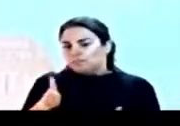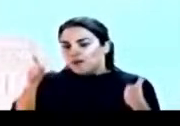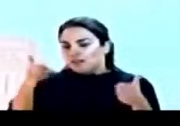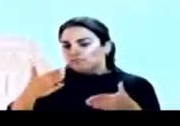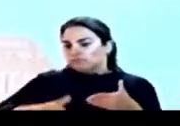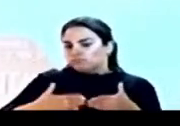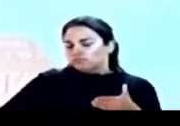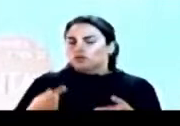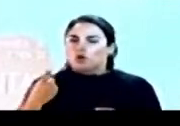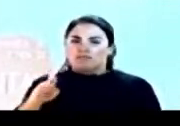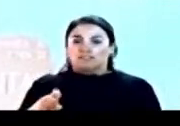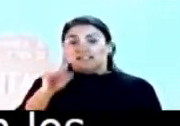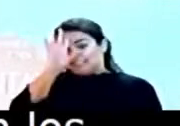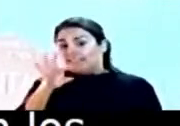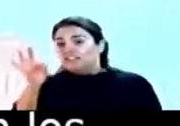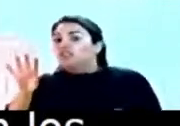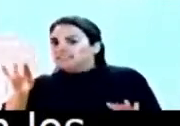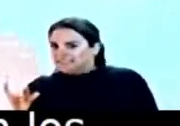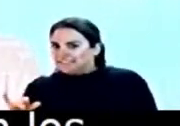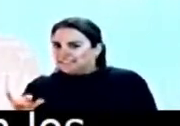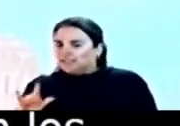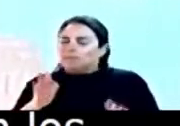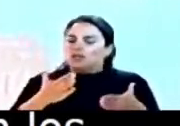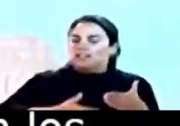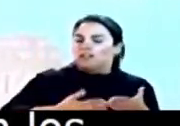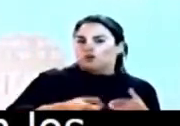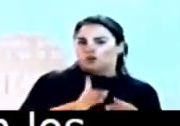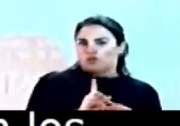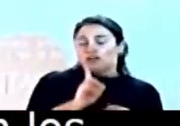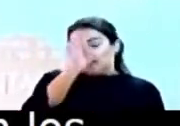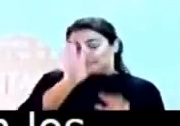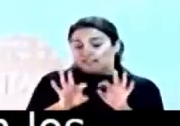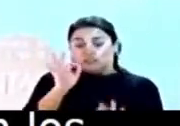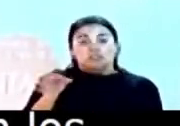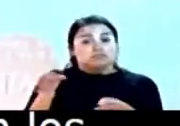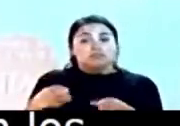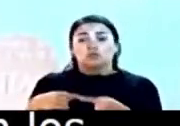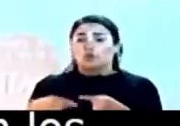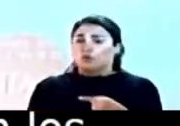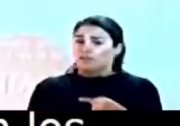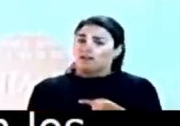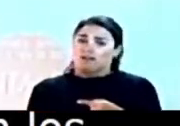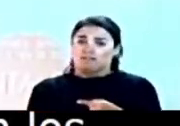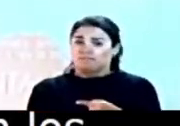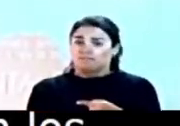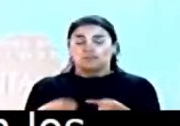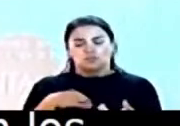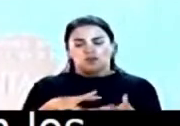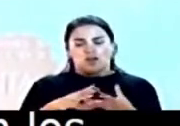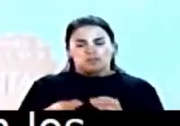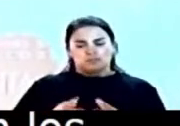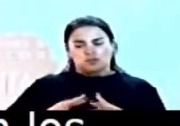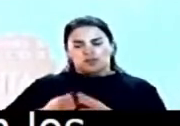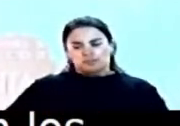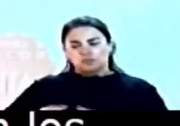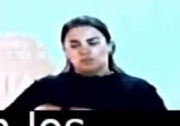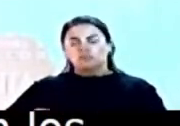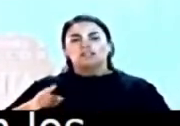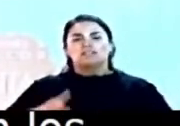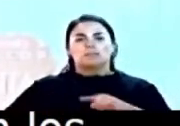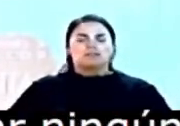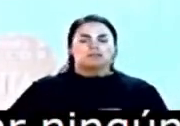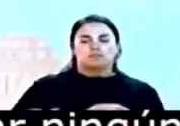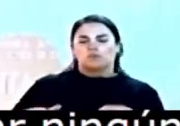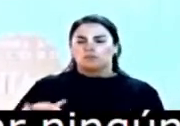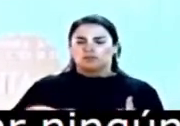restricción, que no decisión, porque las decisiones se están tomando todos los días, que es adecuarse al ritmo y la